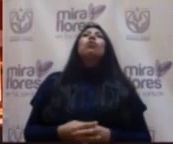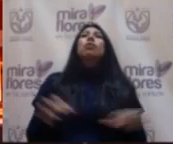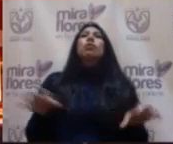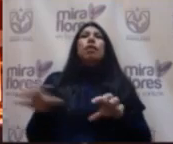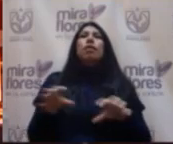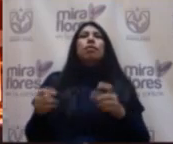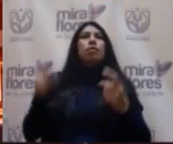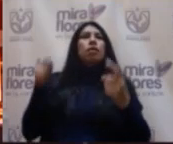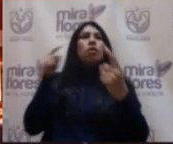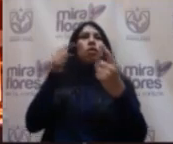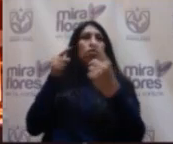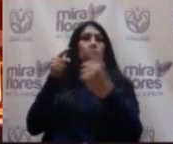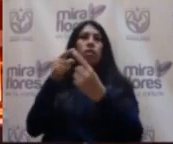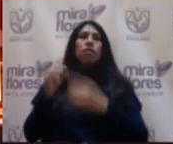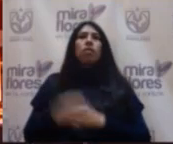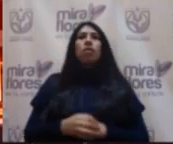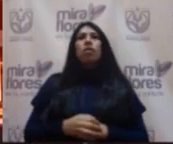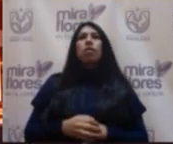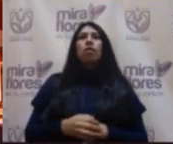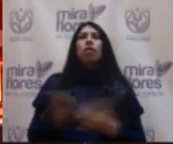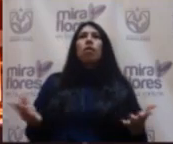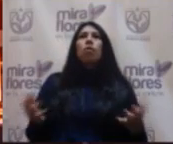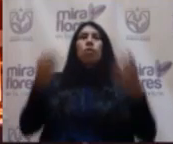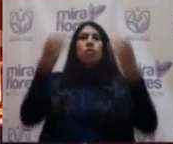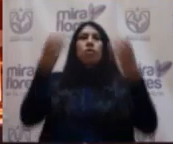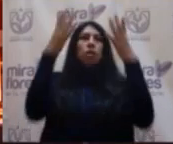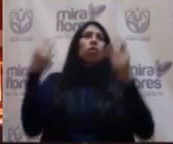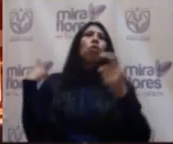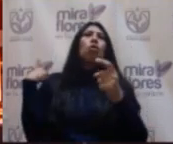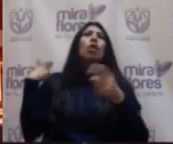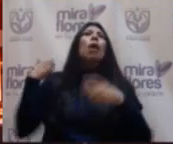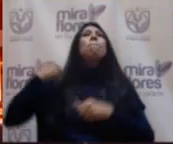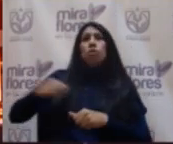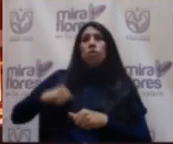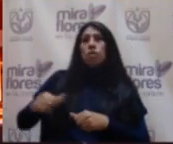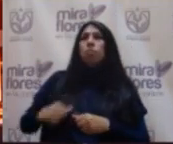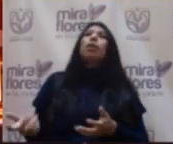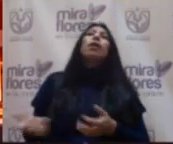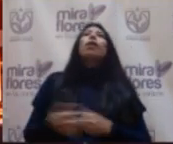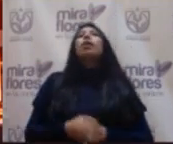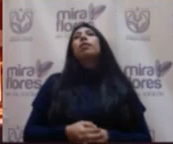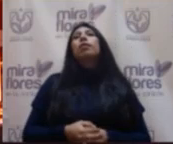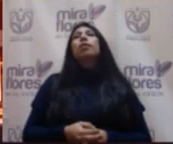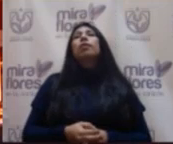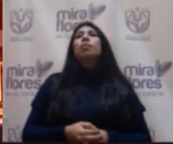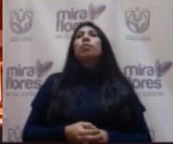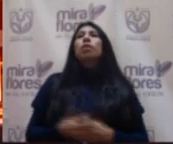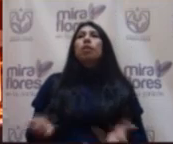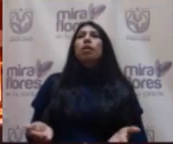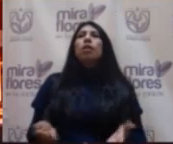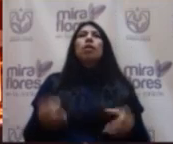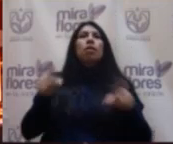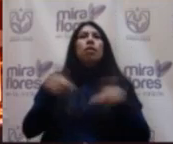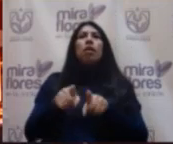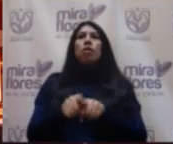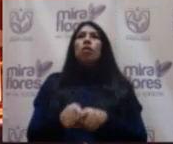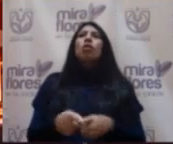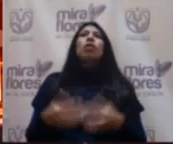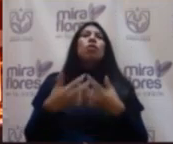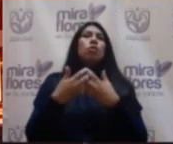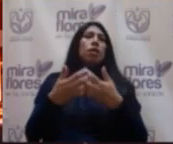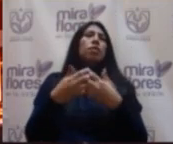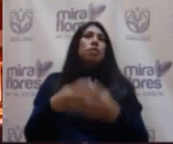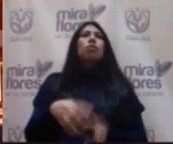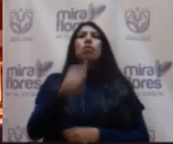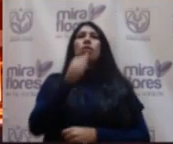una perspectiva municipal, gubernamental y también de agentes privados. Una de las cosas que